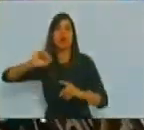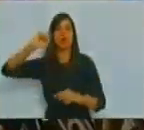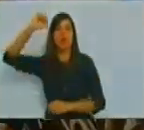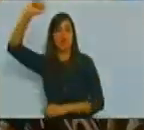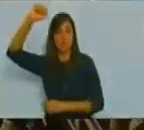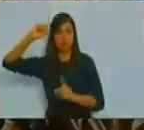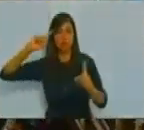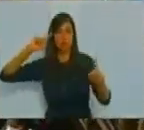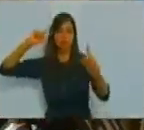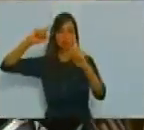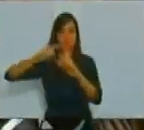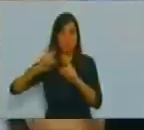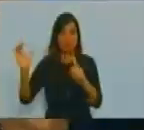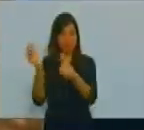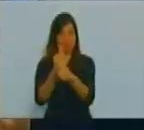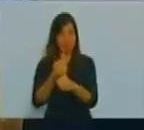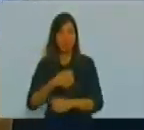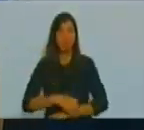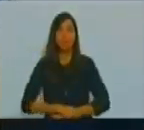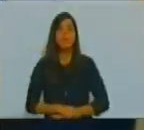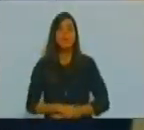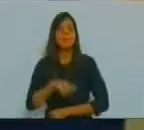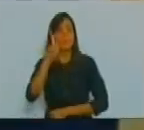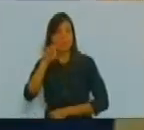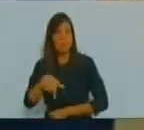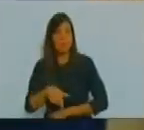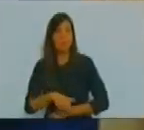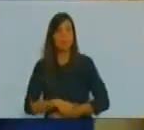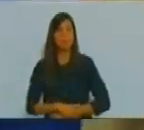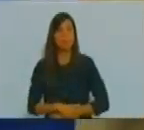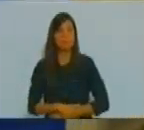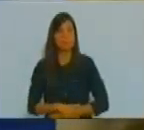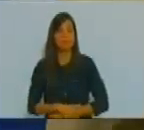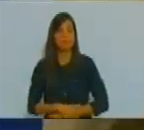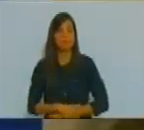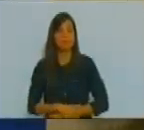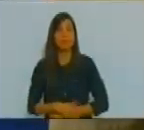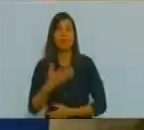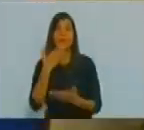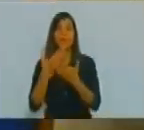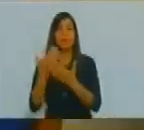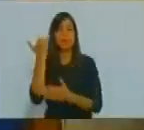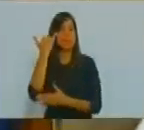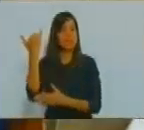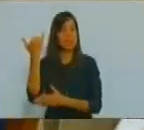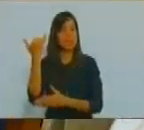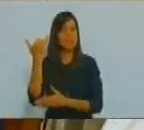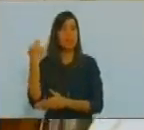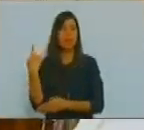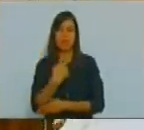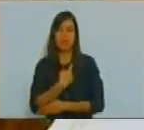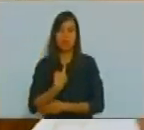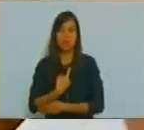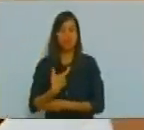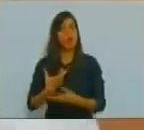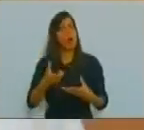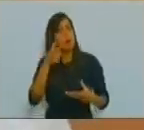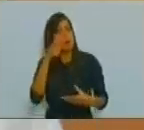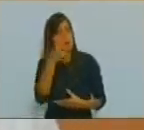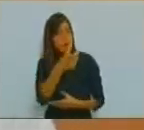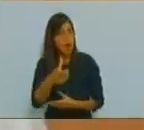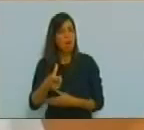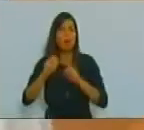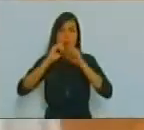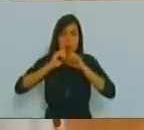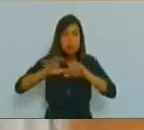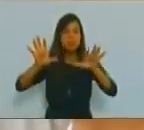bandera y como una acción igualmente presidente queremos proponer impulsar desde la solidaridad con los pueblos la difusión y la